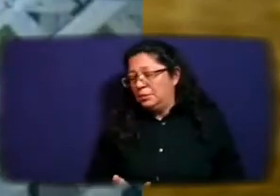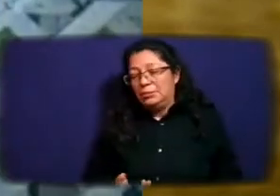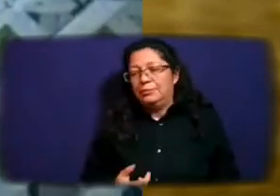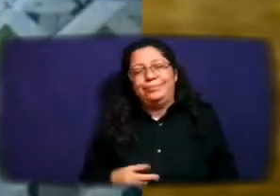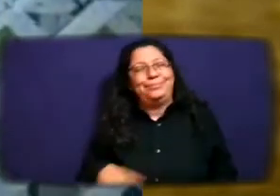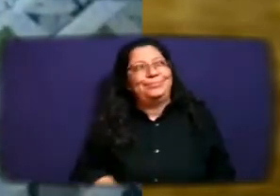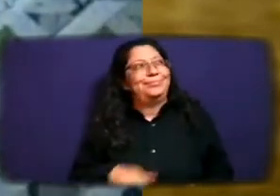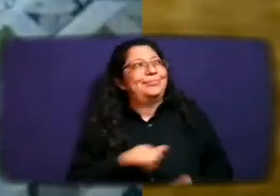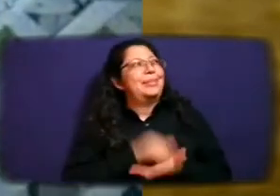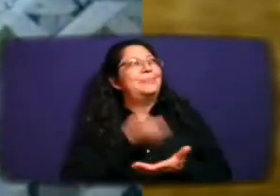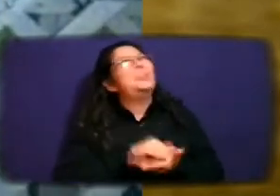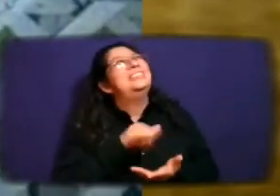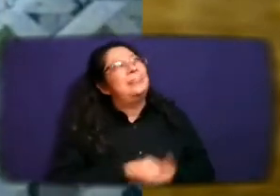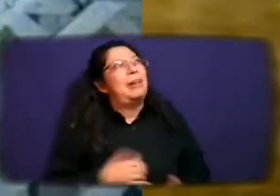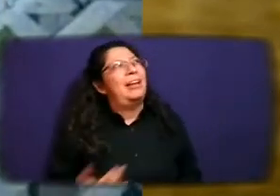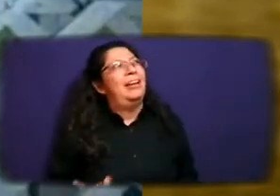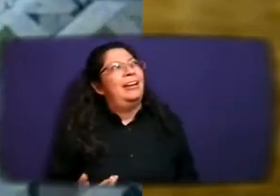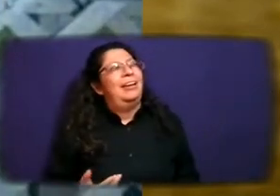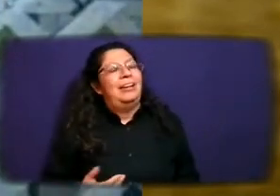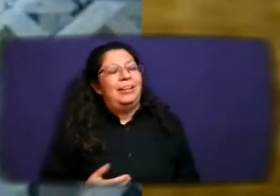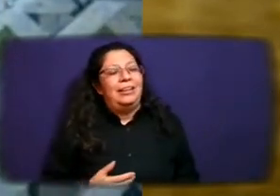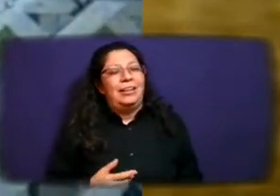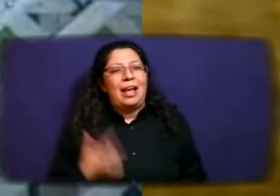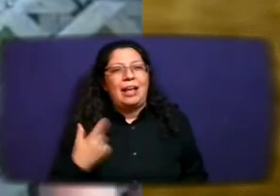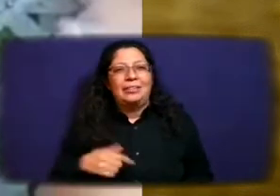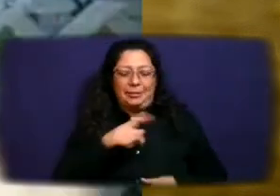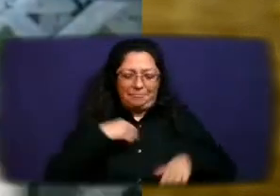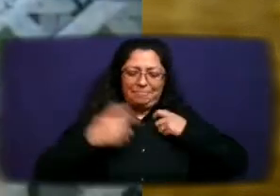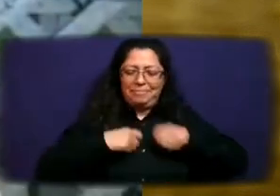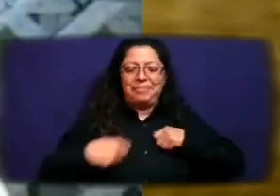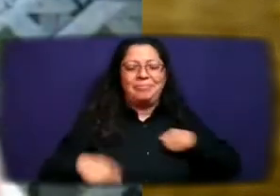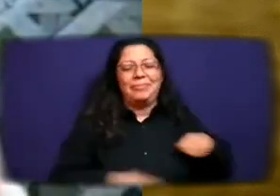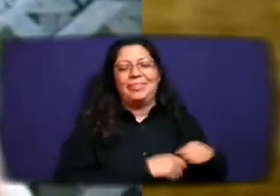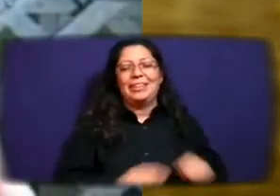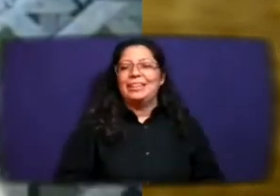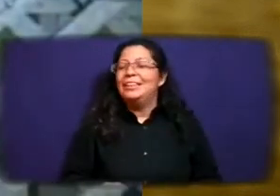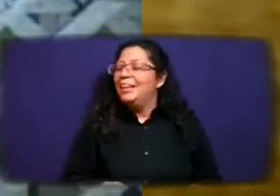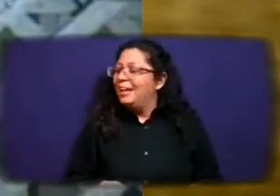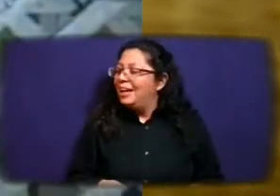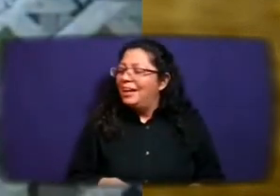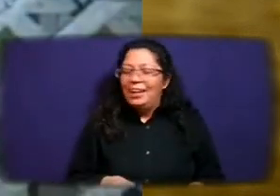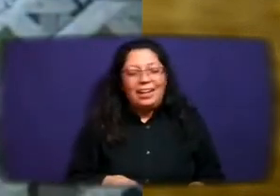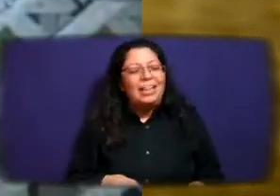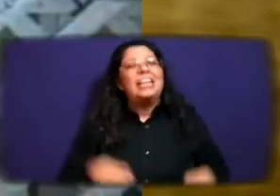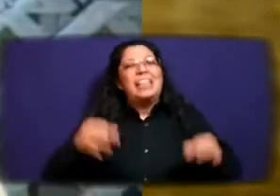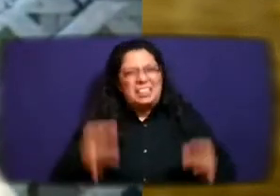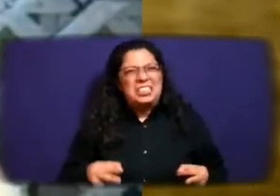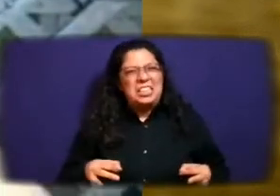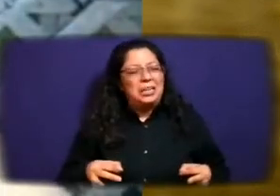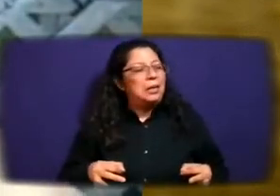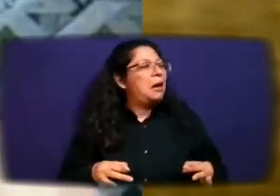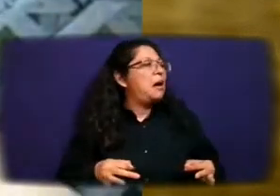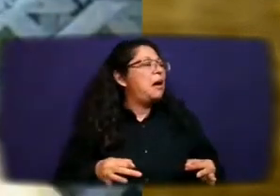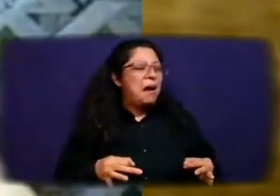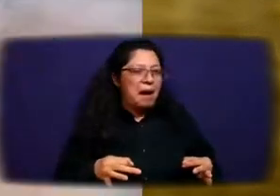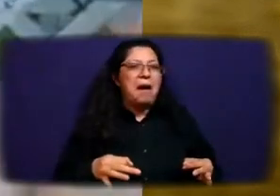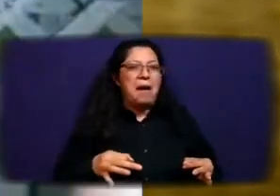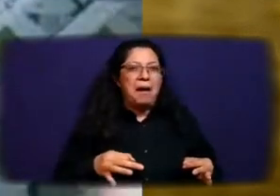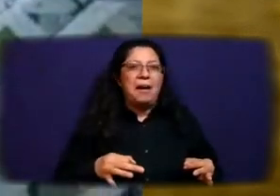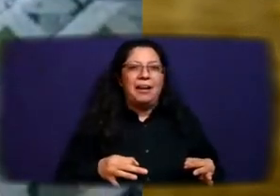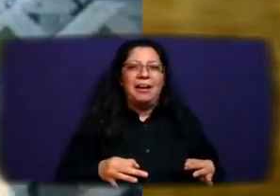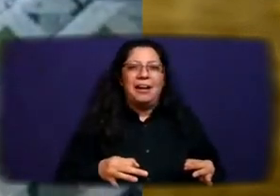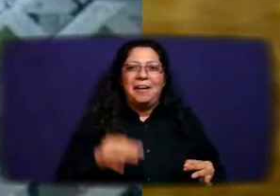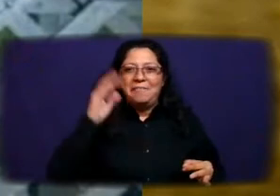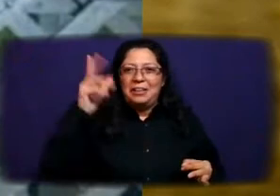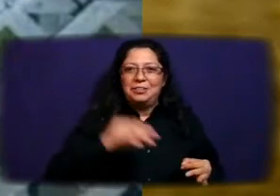es imposible y se quita su paliacate y decide que él va a coser todos